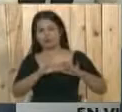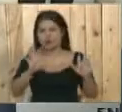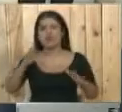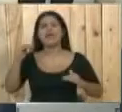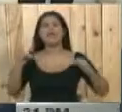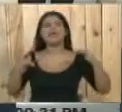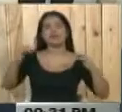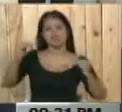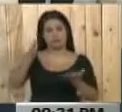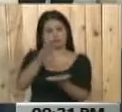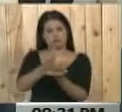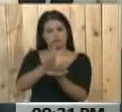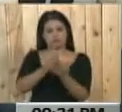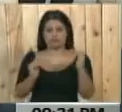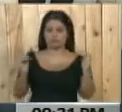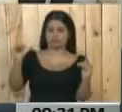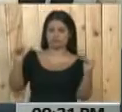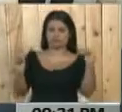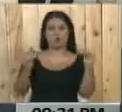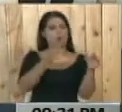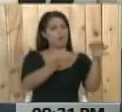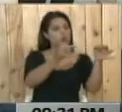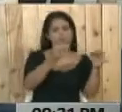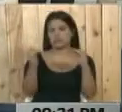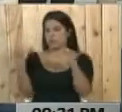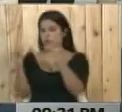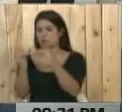igualdad. ¿Verdad?